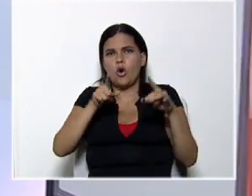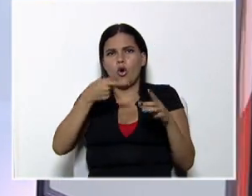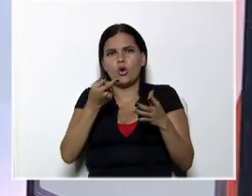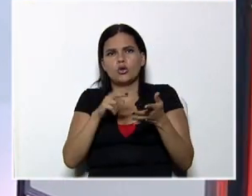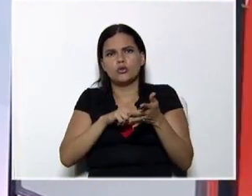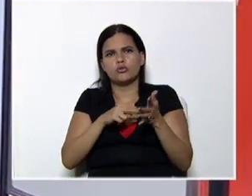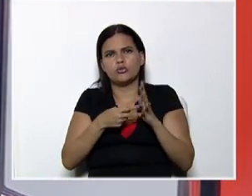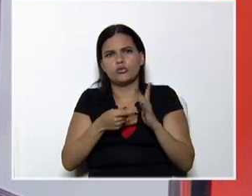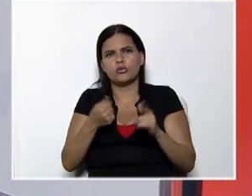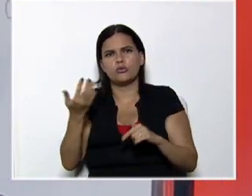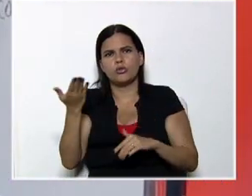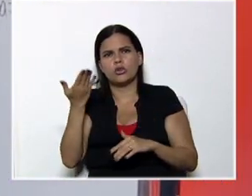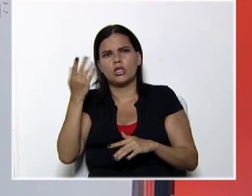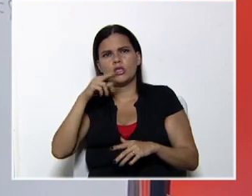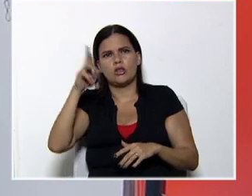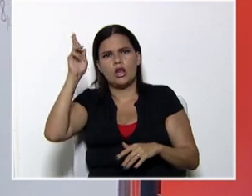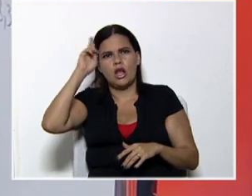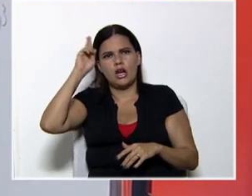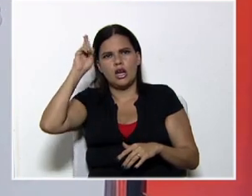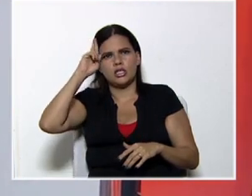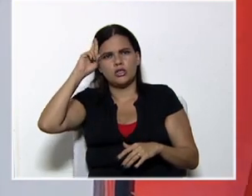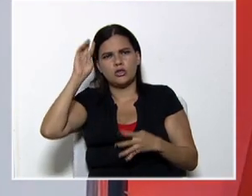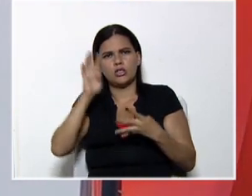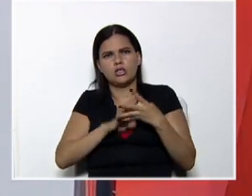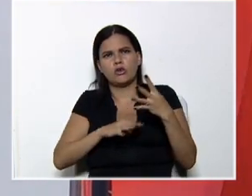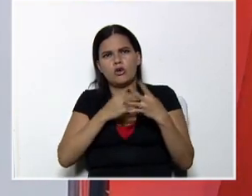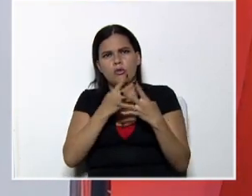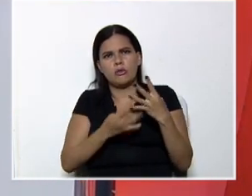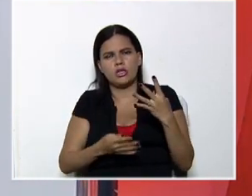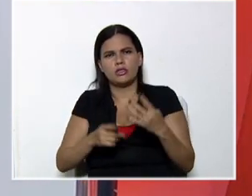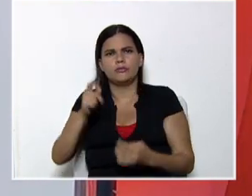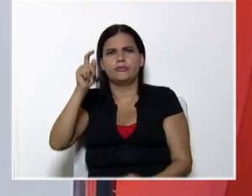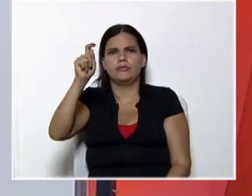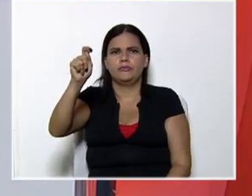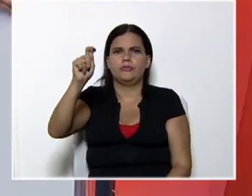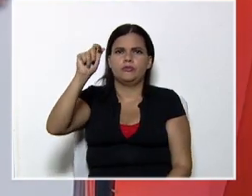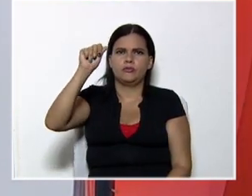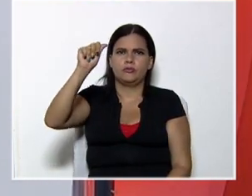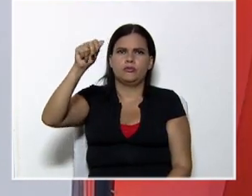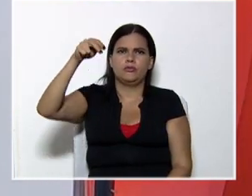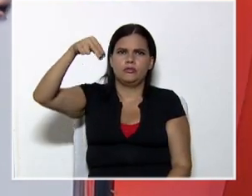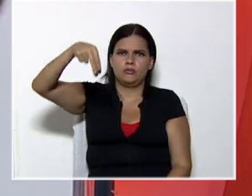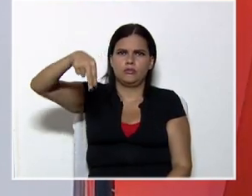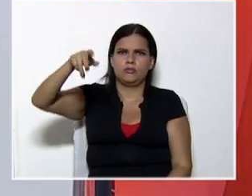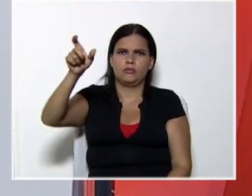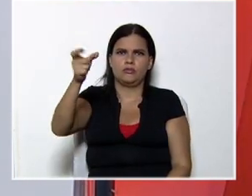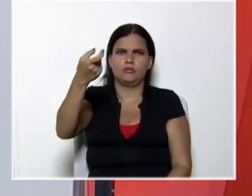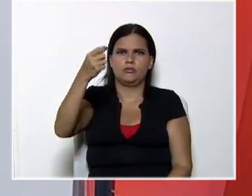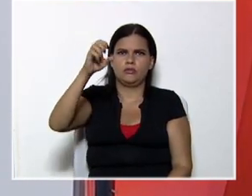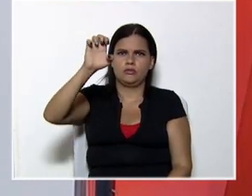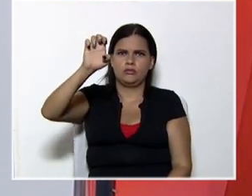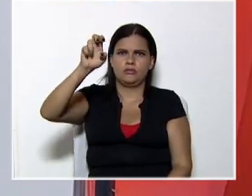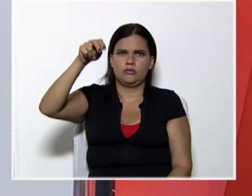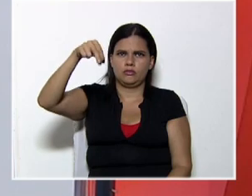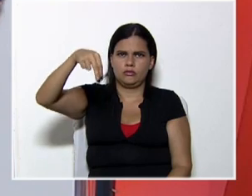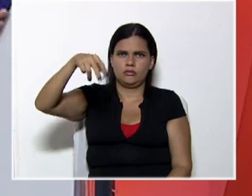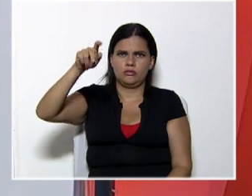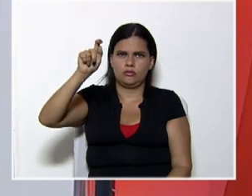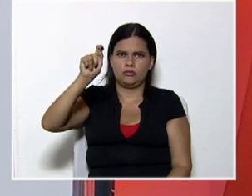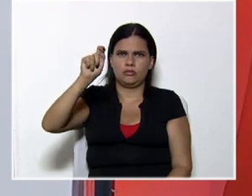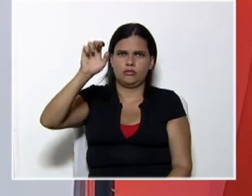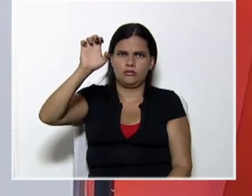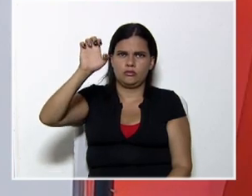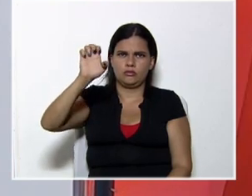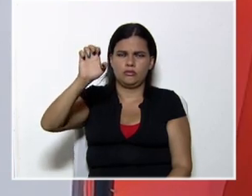razones trigonométricas es la tangente. La tangente está dada por el cociente